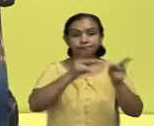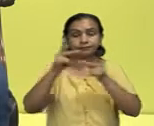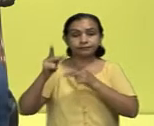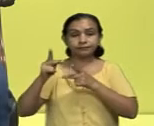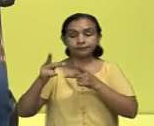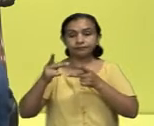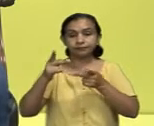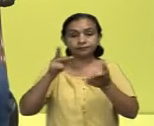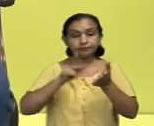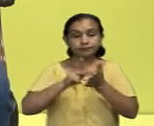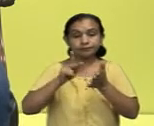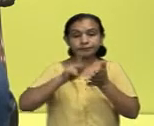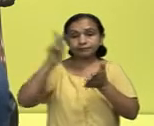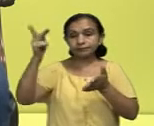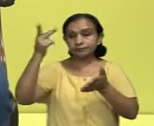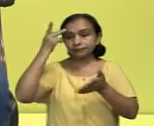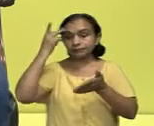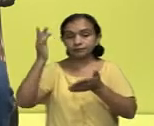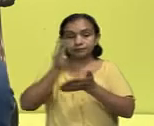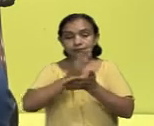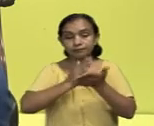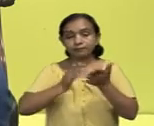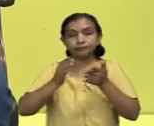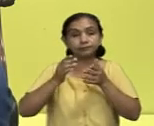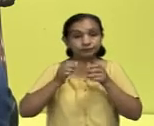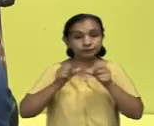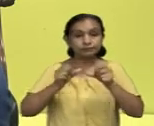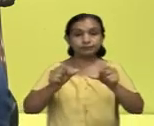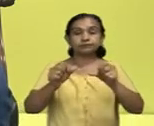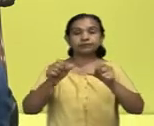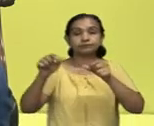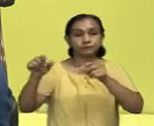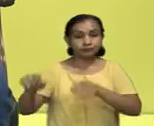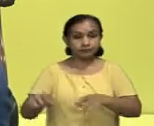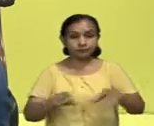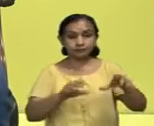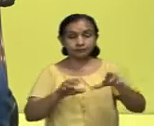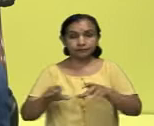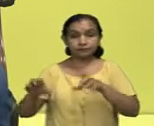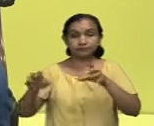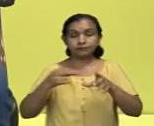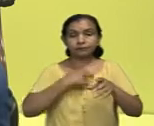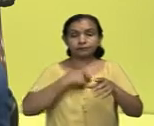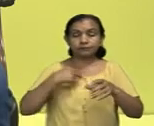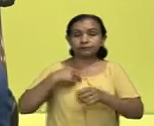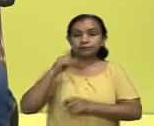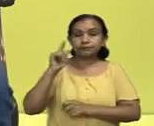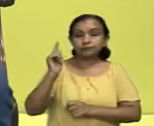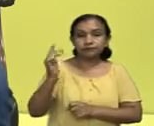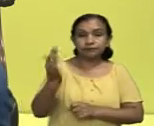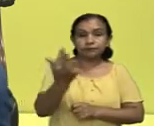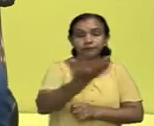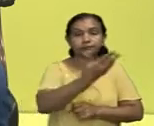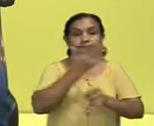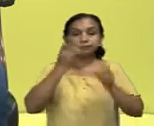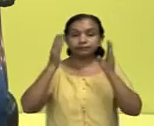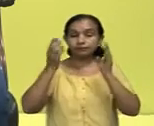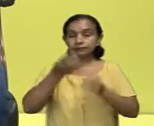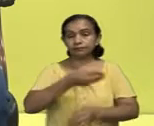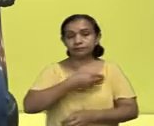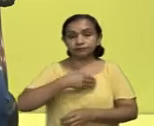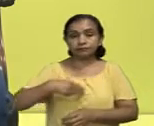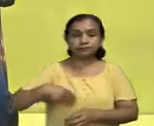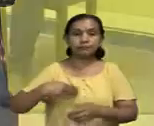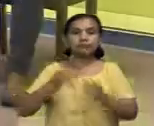líderes políticos, de tal forma de que esta articulación no abarque más gente, de que el ministerio propio